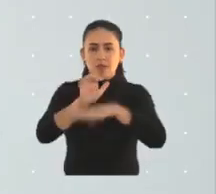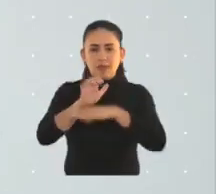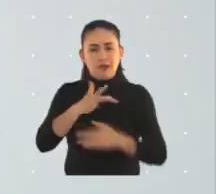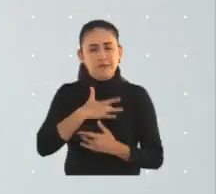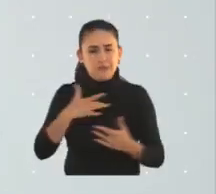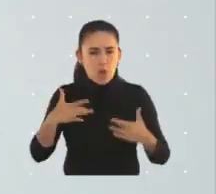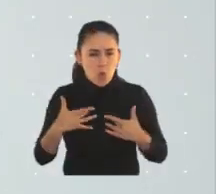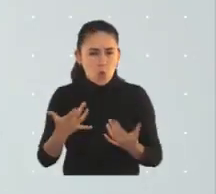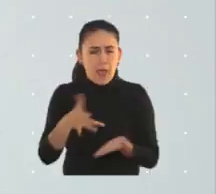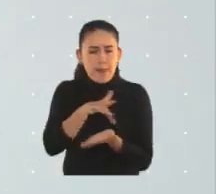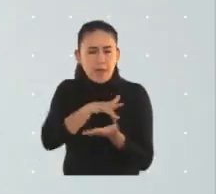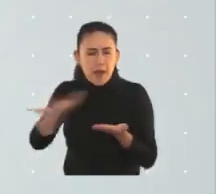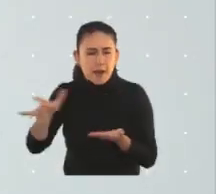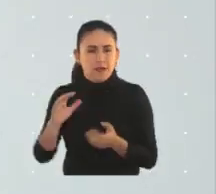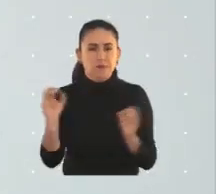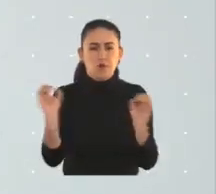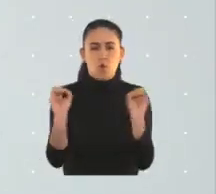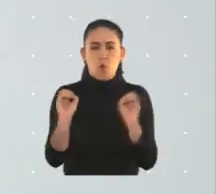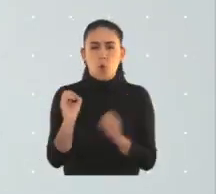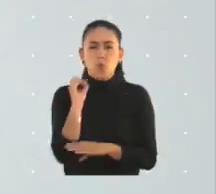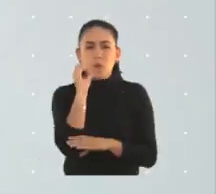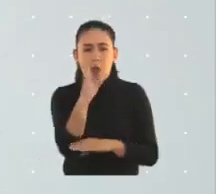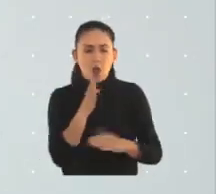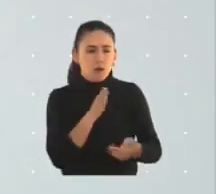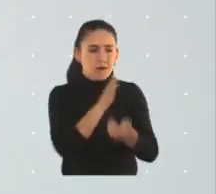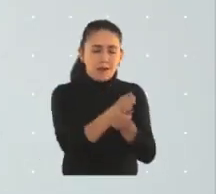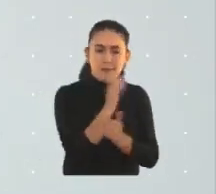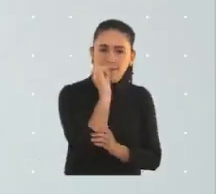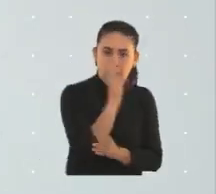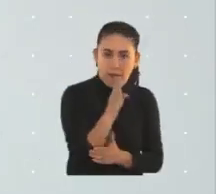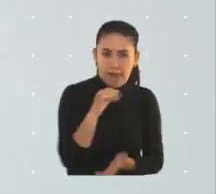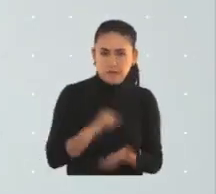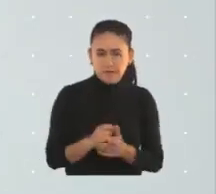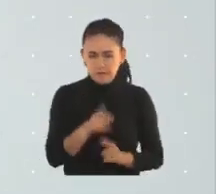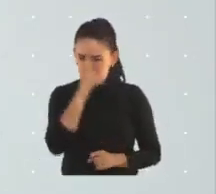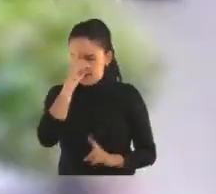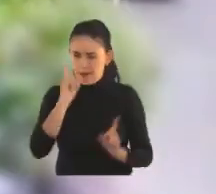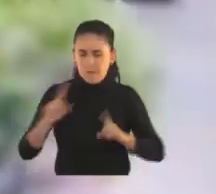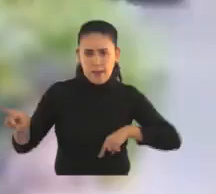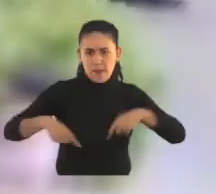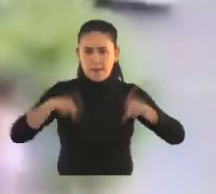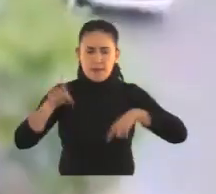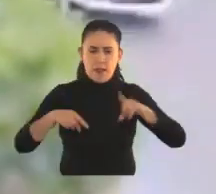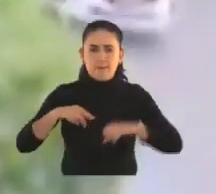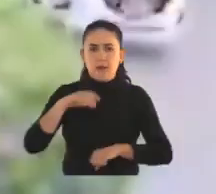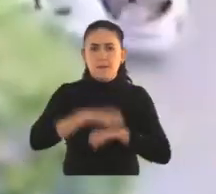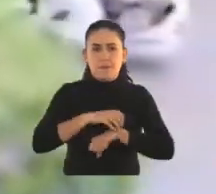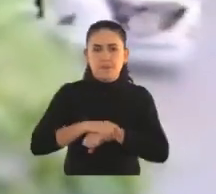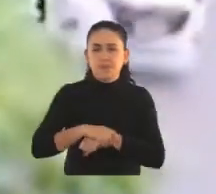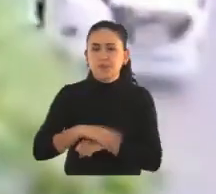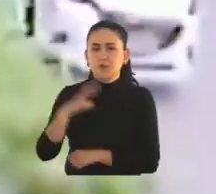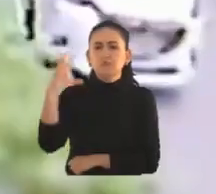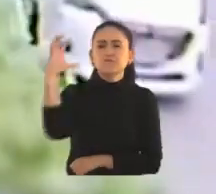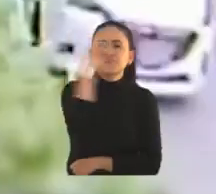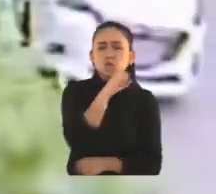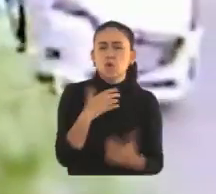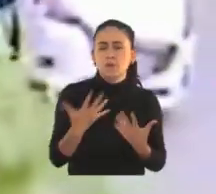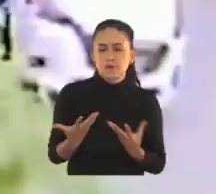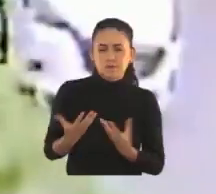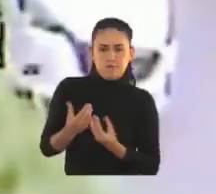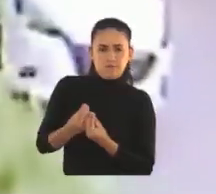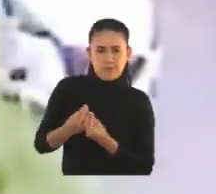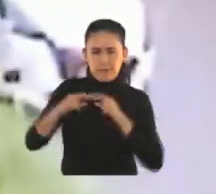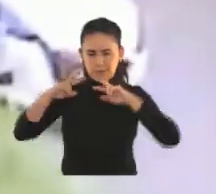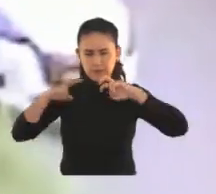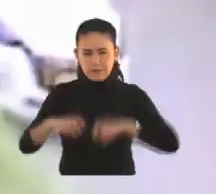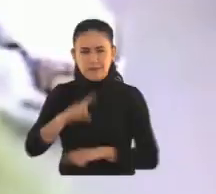salud, en alguna puerta de algún banco. Así delinquía esta red. Fue identificada por parte de investigadores de la SIJIN